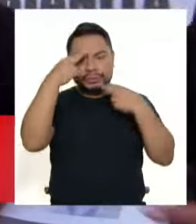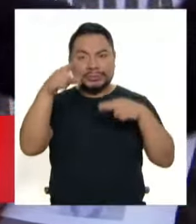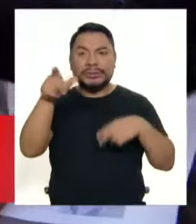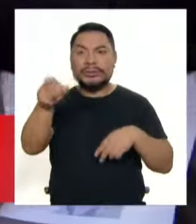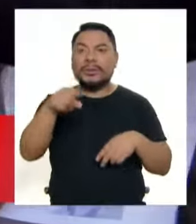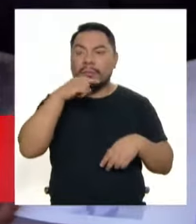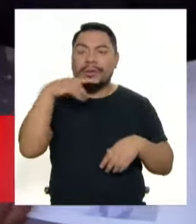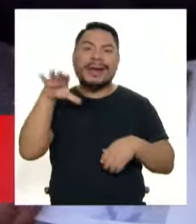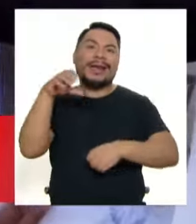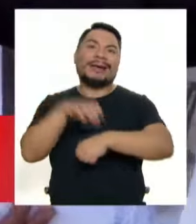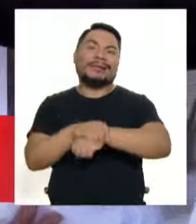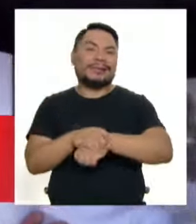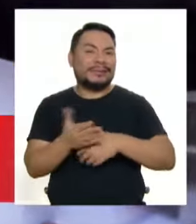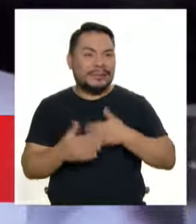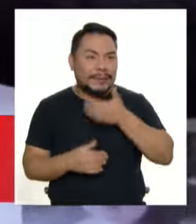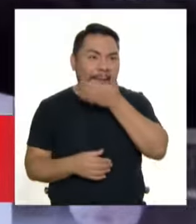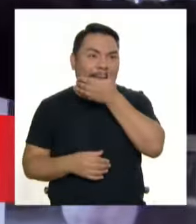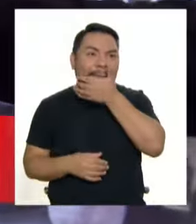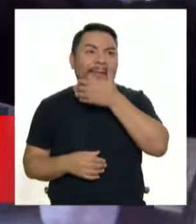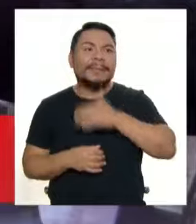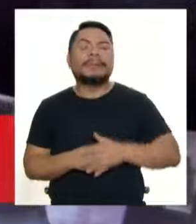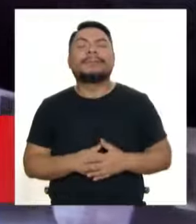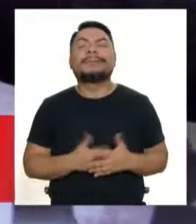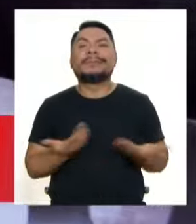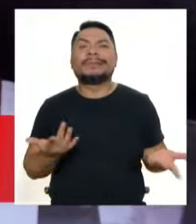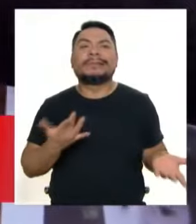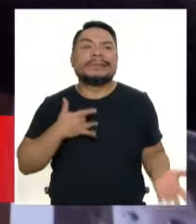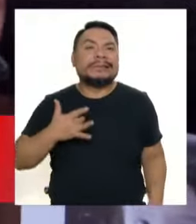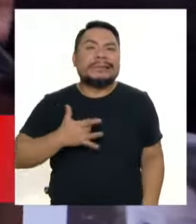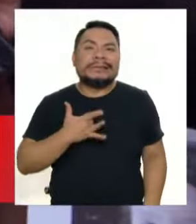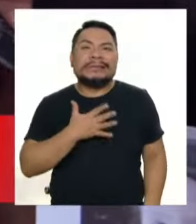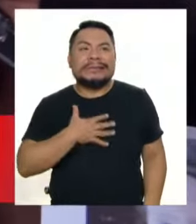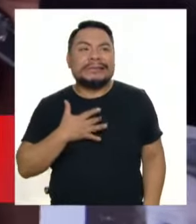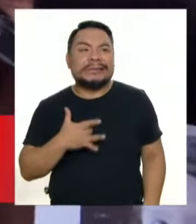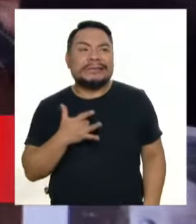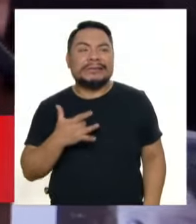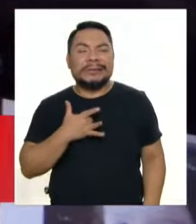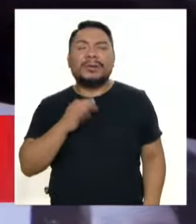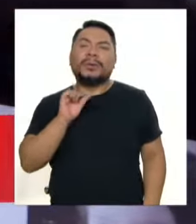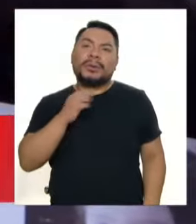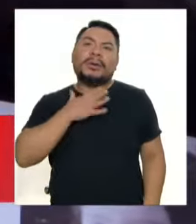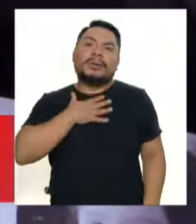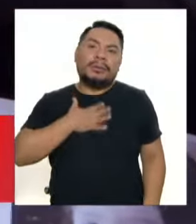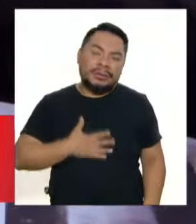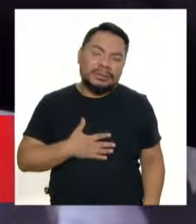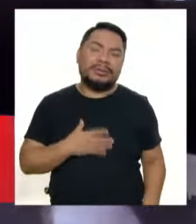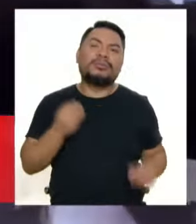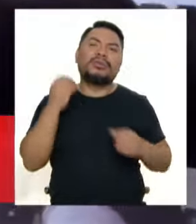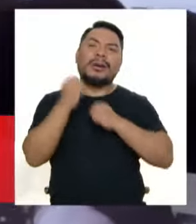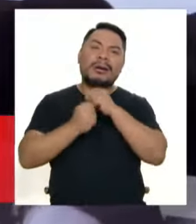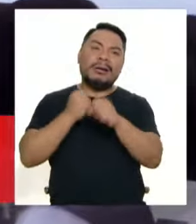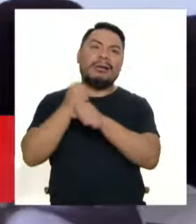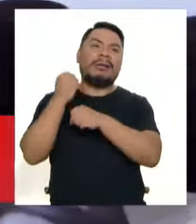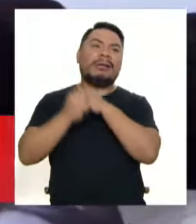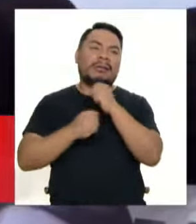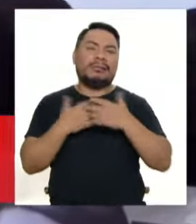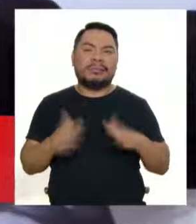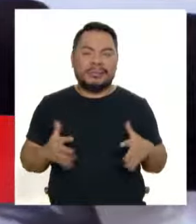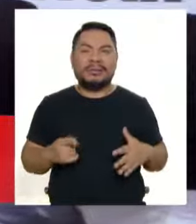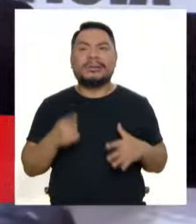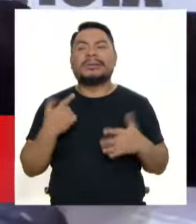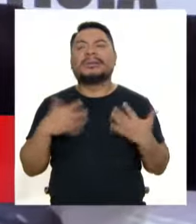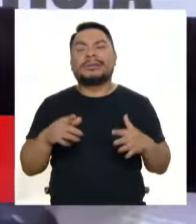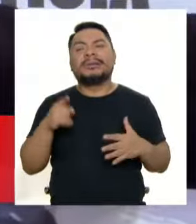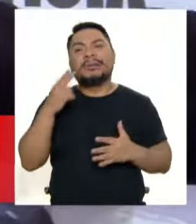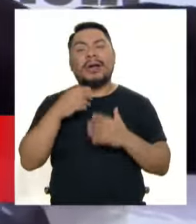que esta mujer está detenida? Bueno, tengo una sensación de tranquilidad al mismo tiempo, de confianza, porque